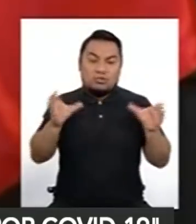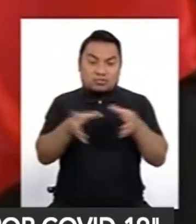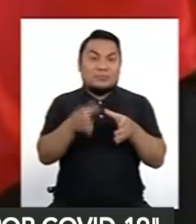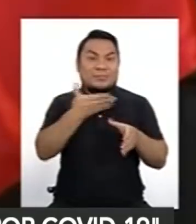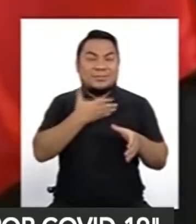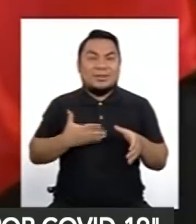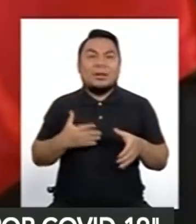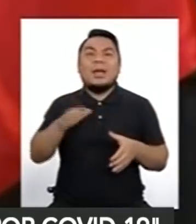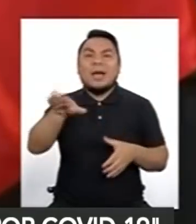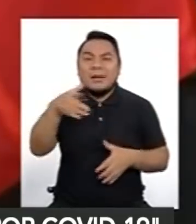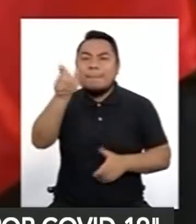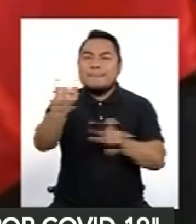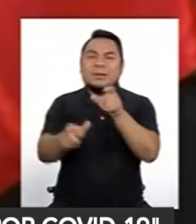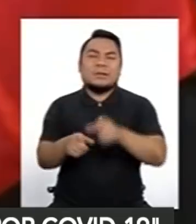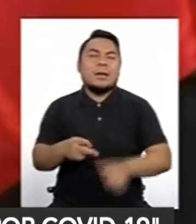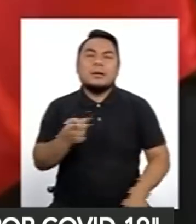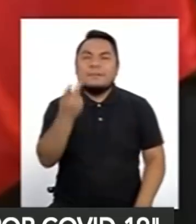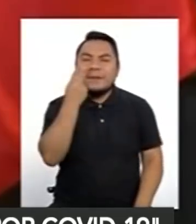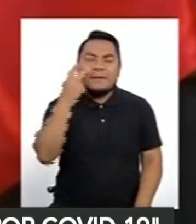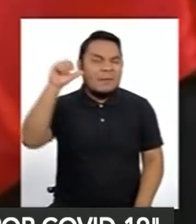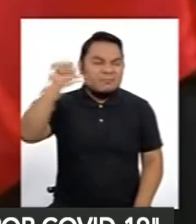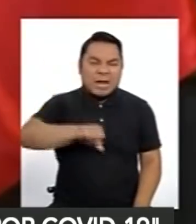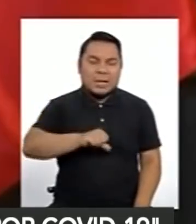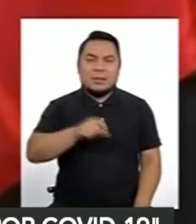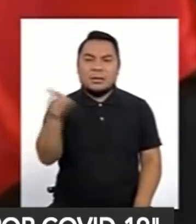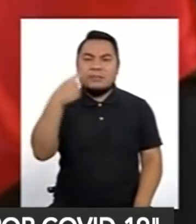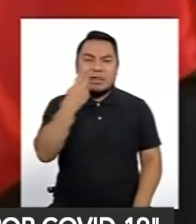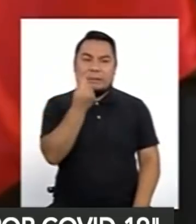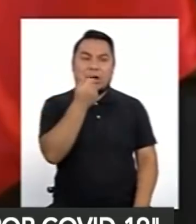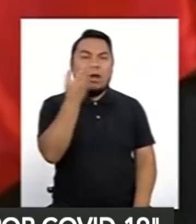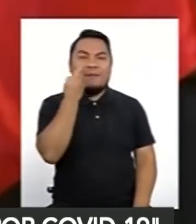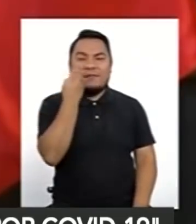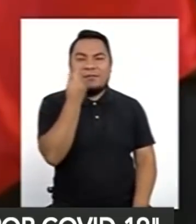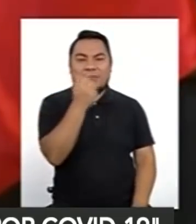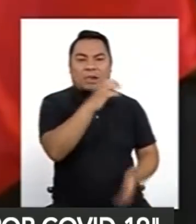de esta emergencia para querer ganar